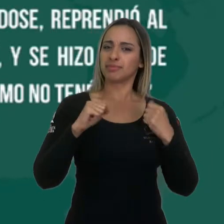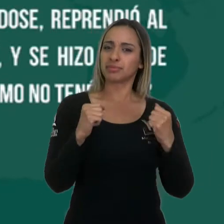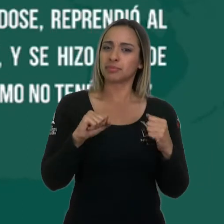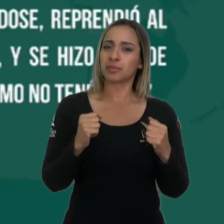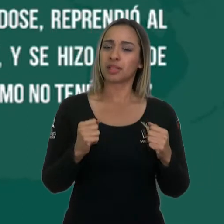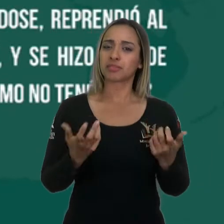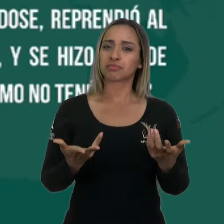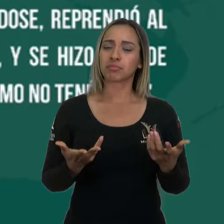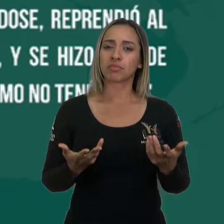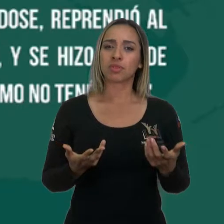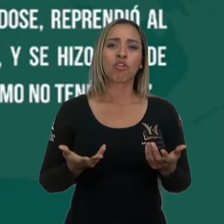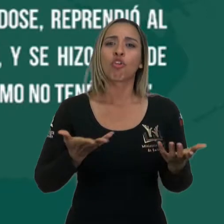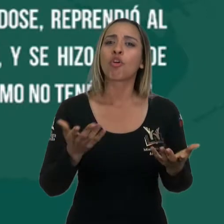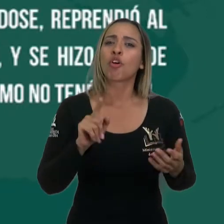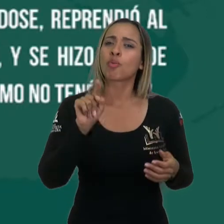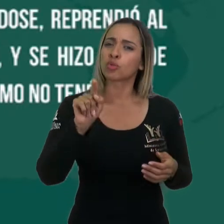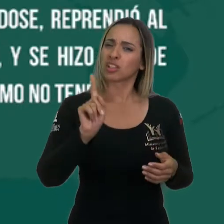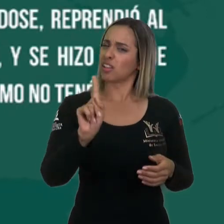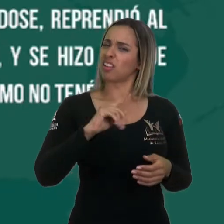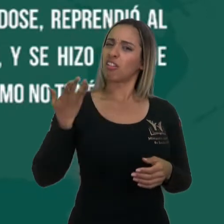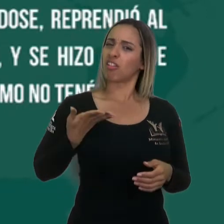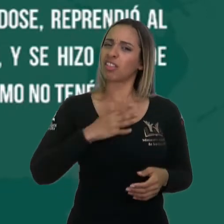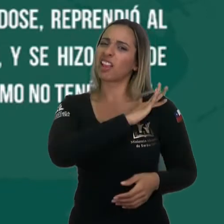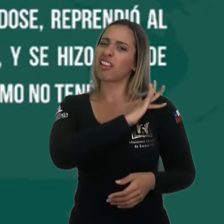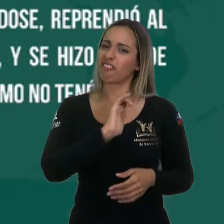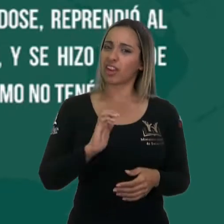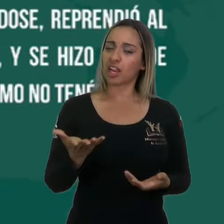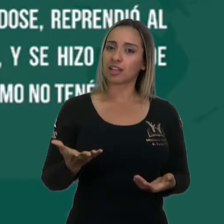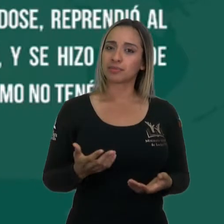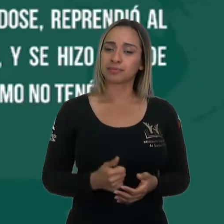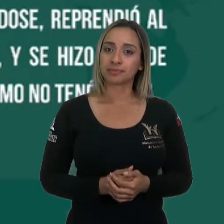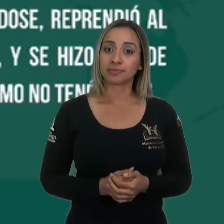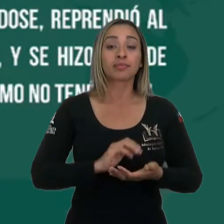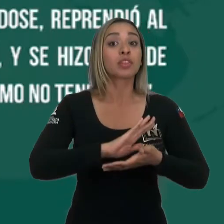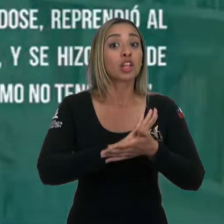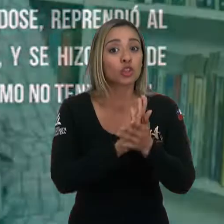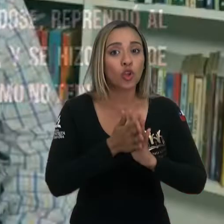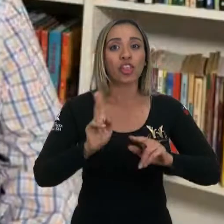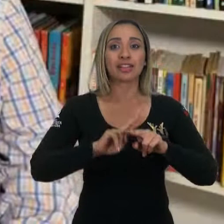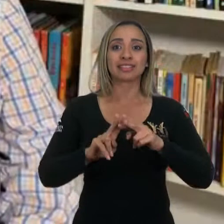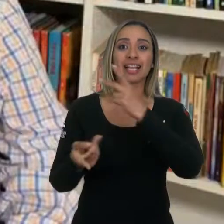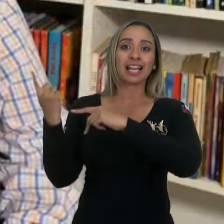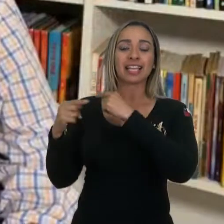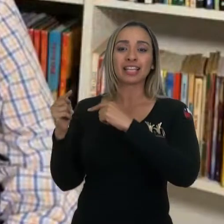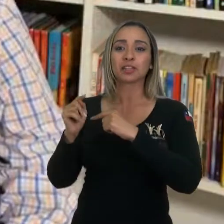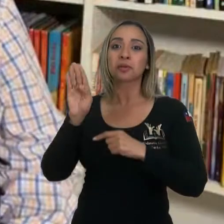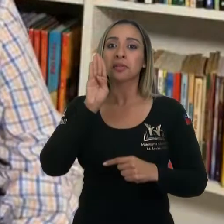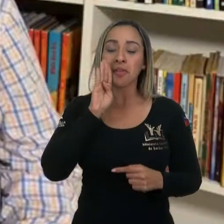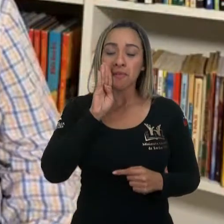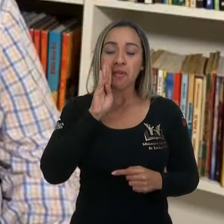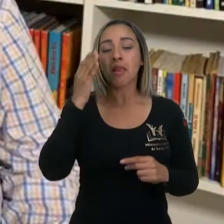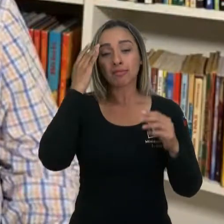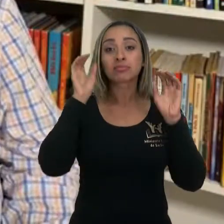amedrentados, ¿cómo no tenéis fe? Todas las historias bíblicas son